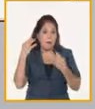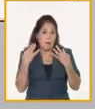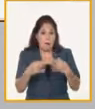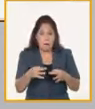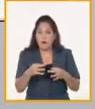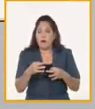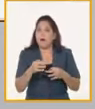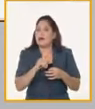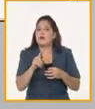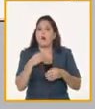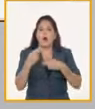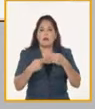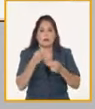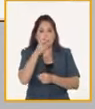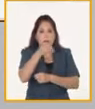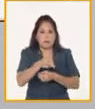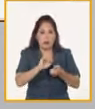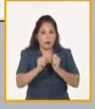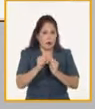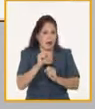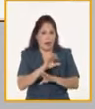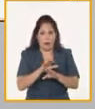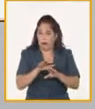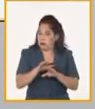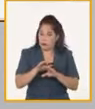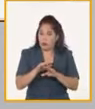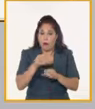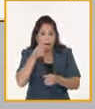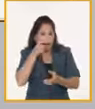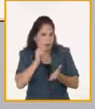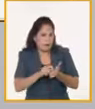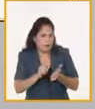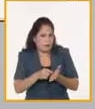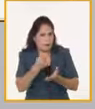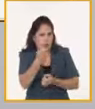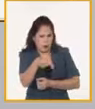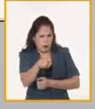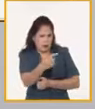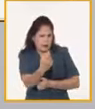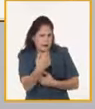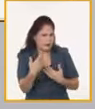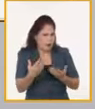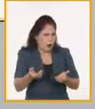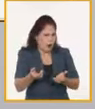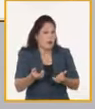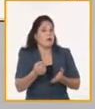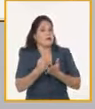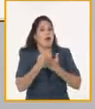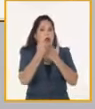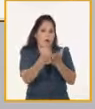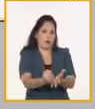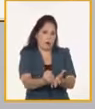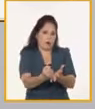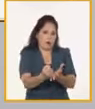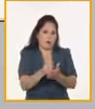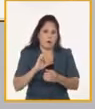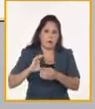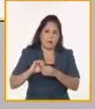una función de ejercer solamente control también de de ver las necesidades que tiene este sector no Estatal y